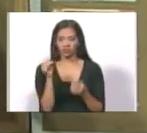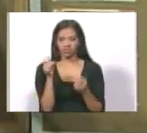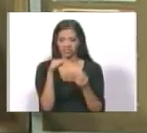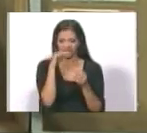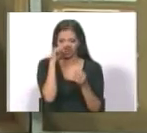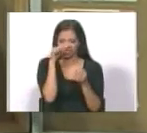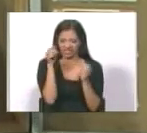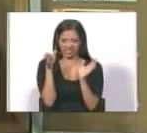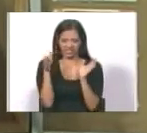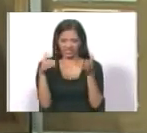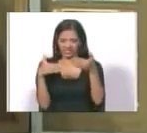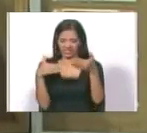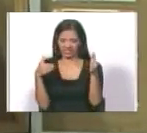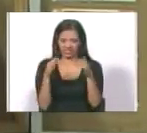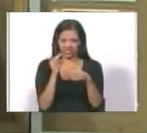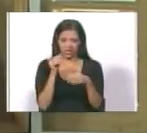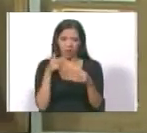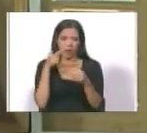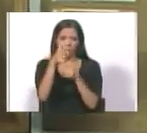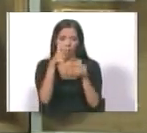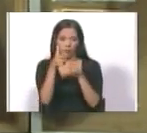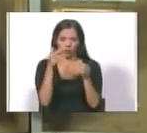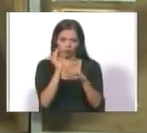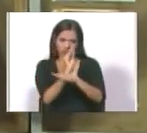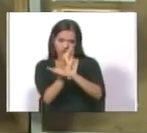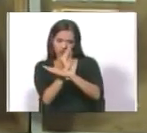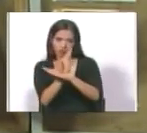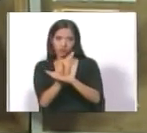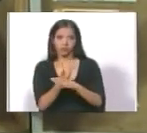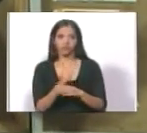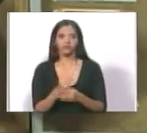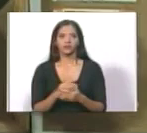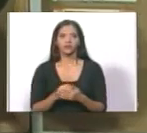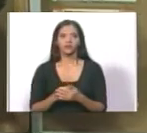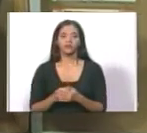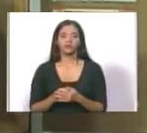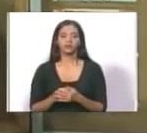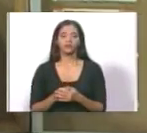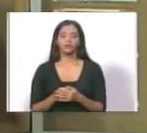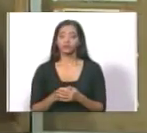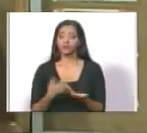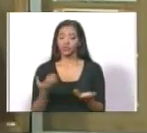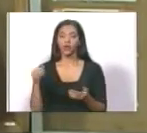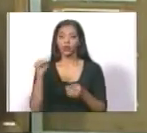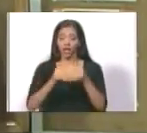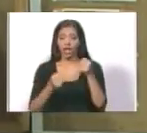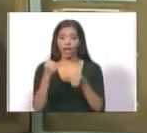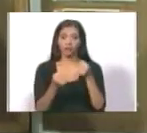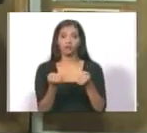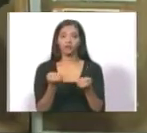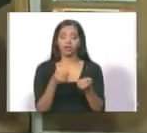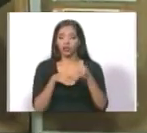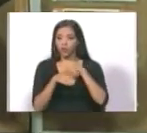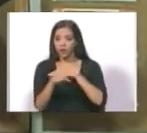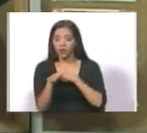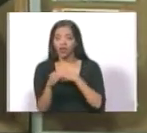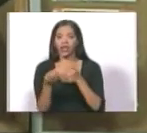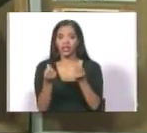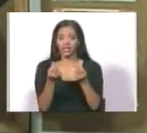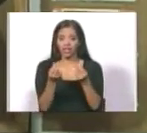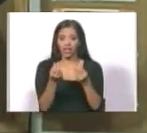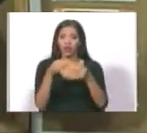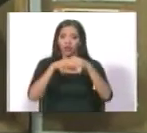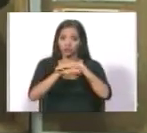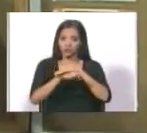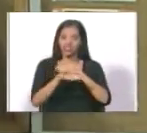vehículos blindados que sirven para cualquier operación. Son los vehículos blindados que utilizan para transportar el dinero. Ellos